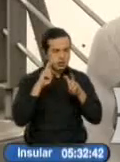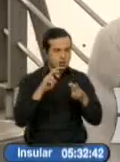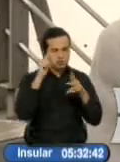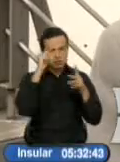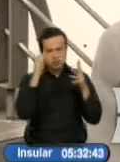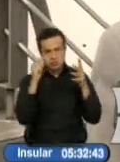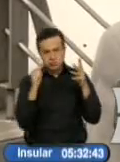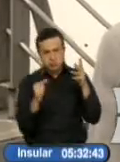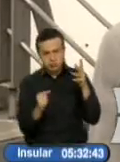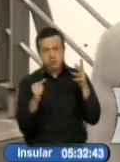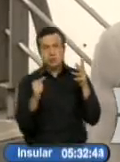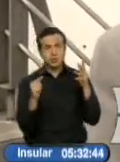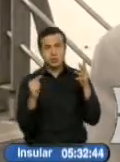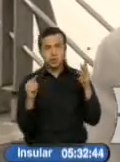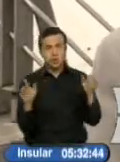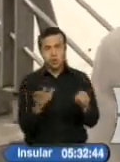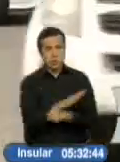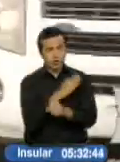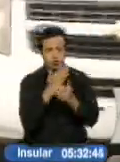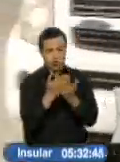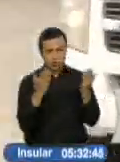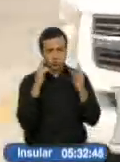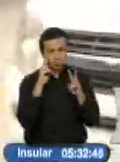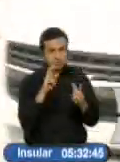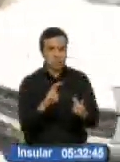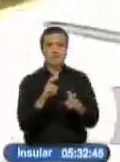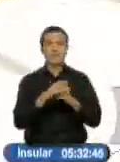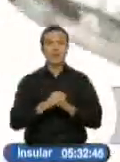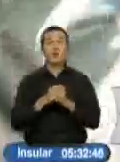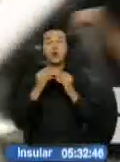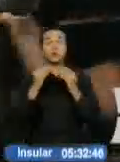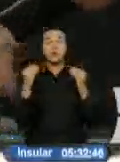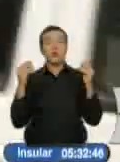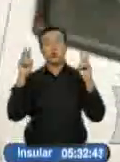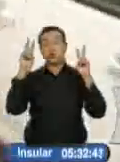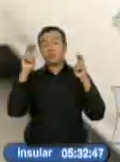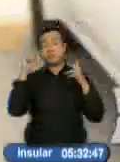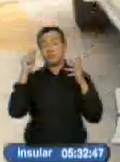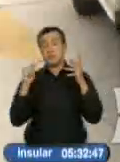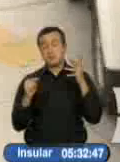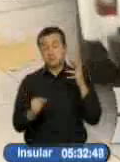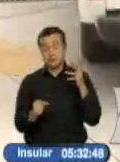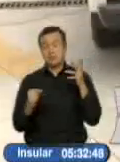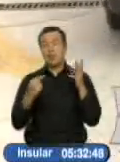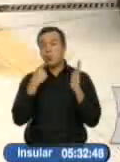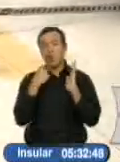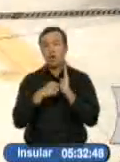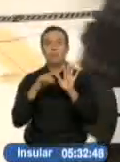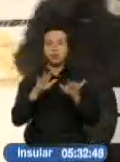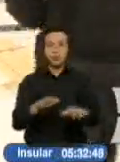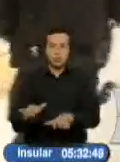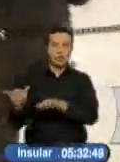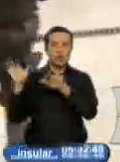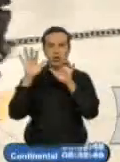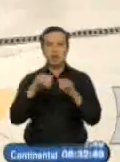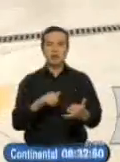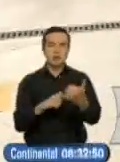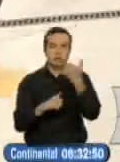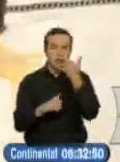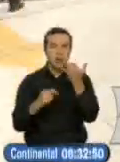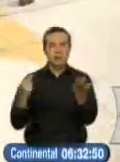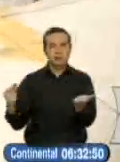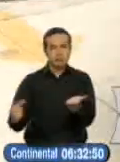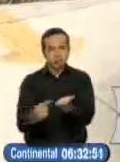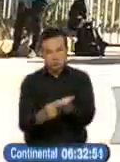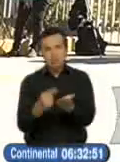contenidos de la cadena de custodia. Debido a la cantidad del material entregado, como dispositivos electrónicos, celulares, memorias